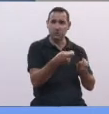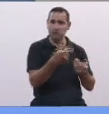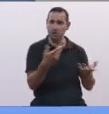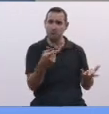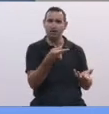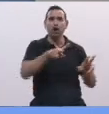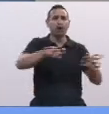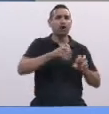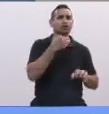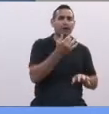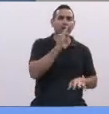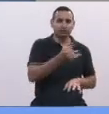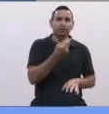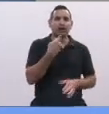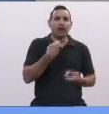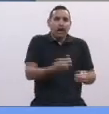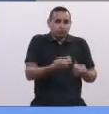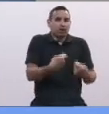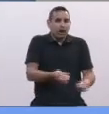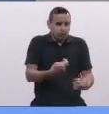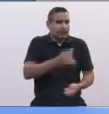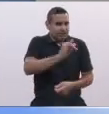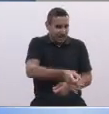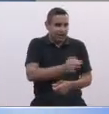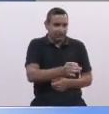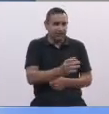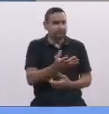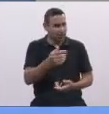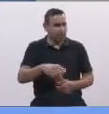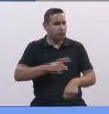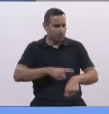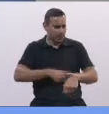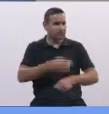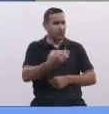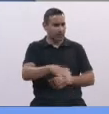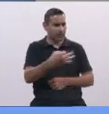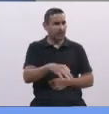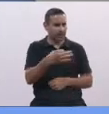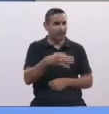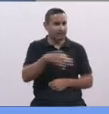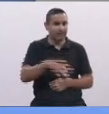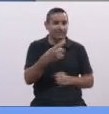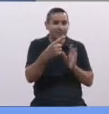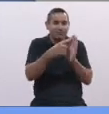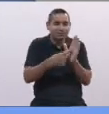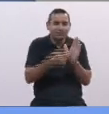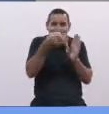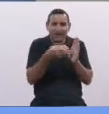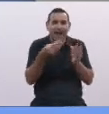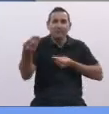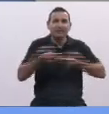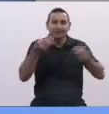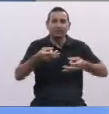saben de recaudar, pero sí de la fijación del gasto. ¿No será momento en que apliquemos los principios de una